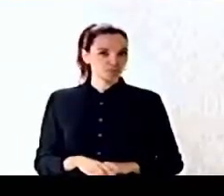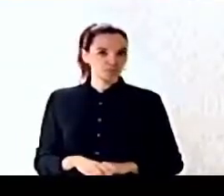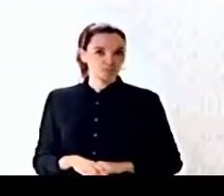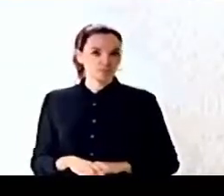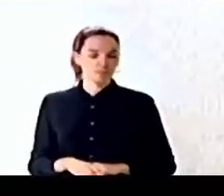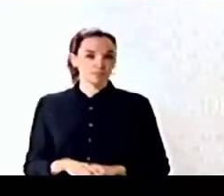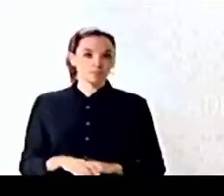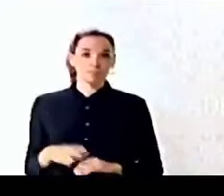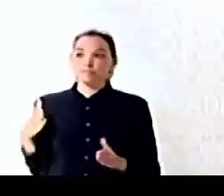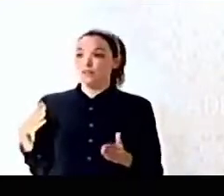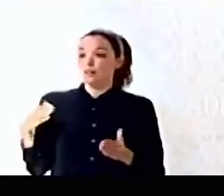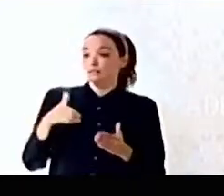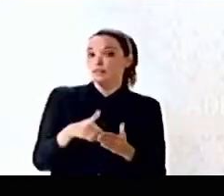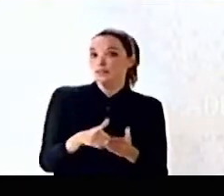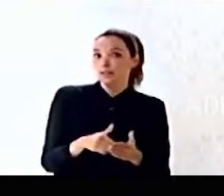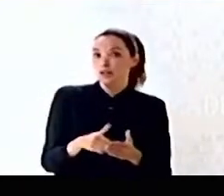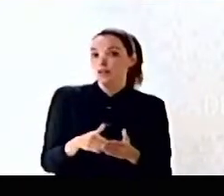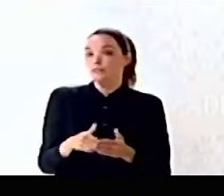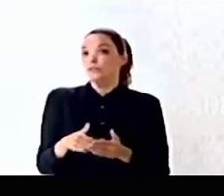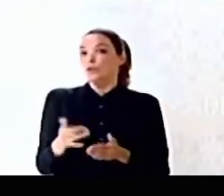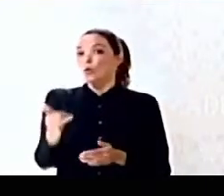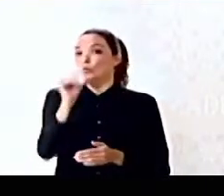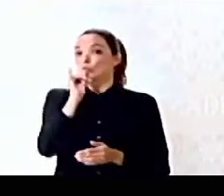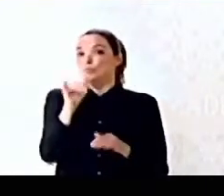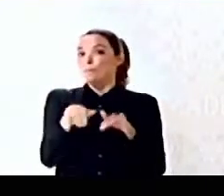De momento no está permitido el consumo en barra.